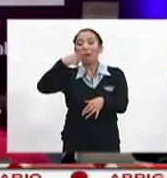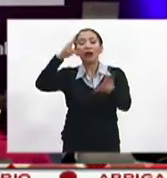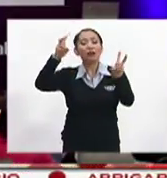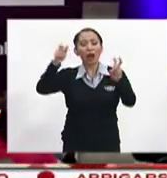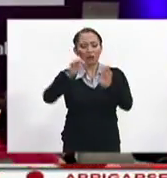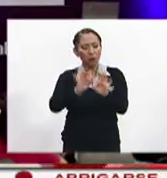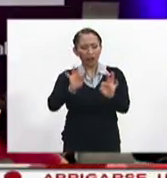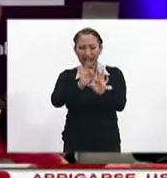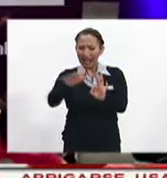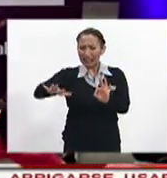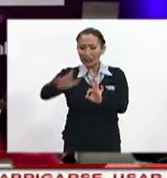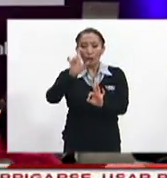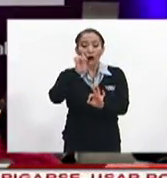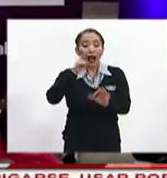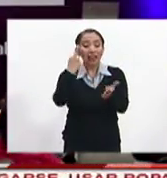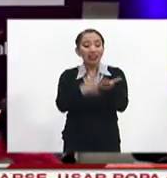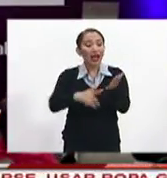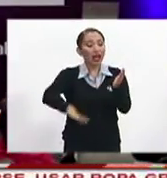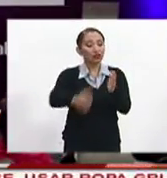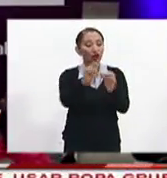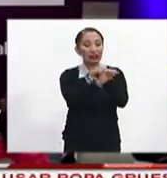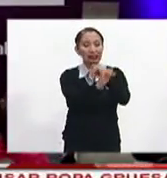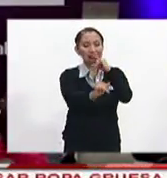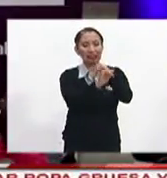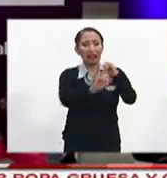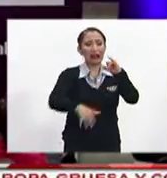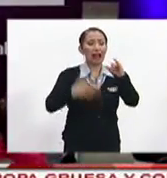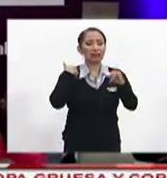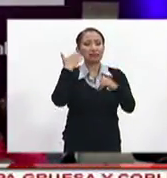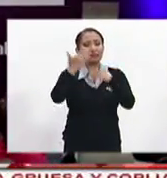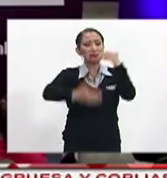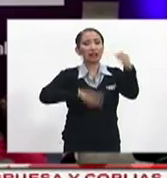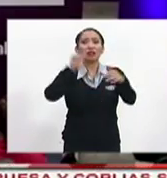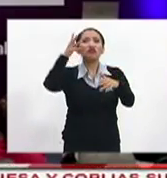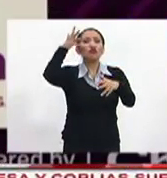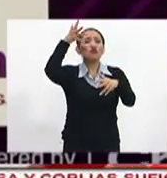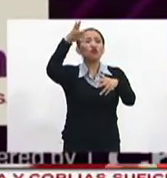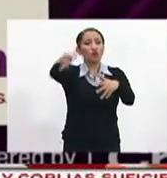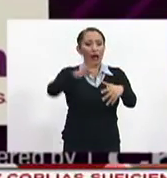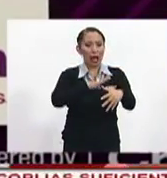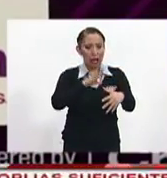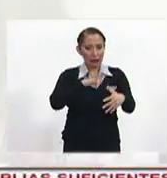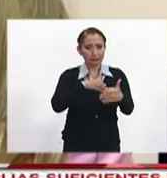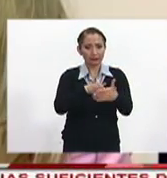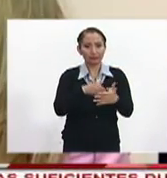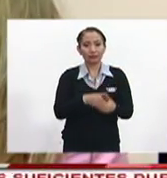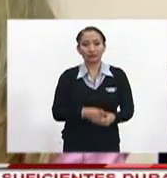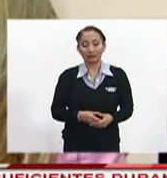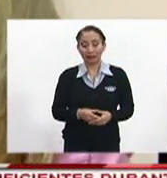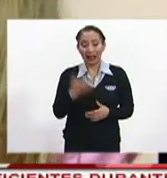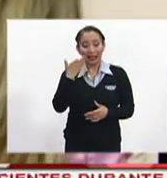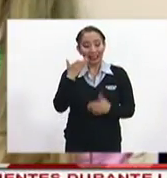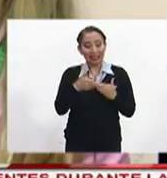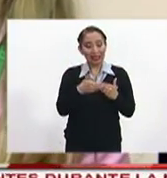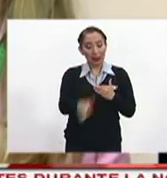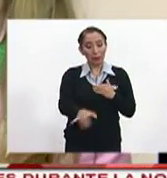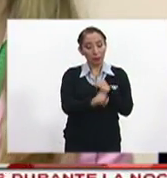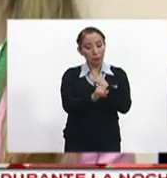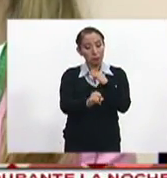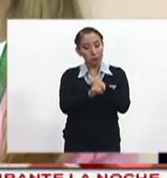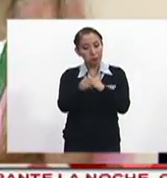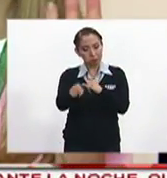sobre el papel fundamental que juegan dentro de la era digital, así como de los retos a los que aún se enfrentan. La era digital nos ha dado